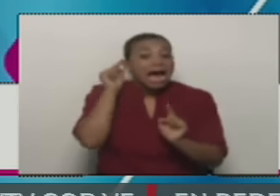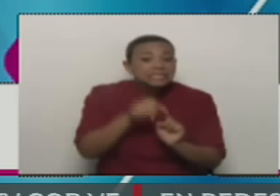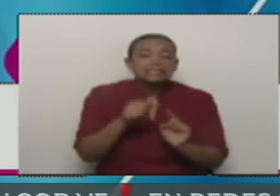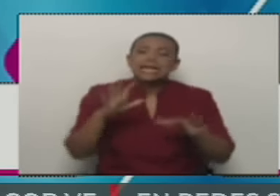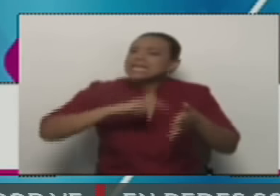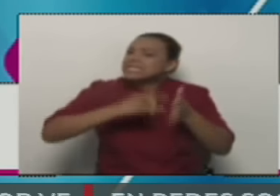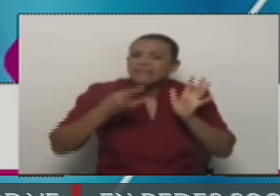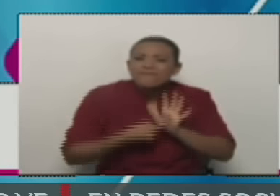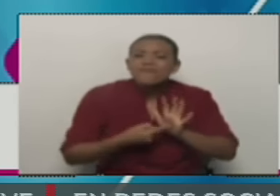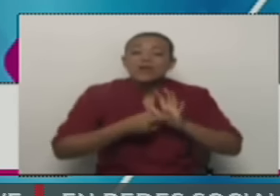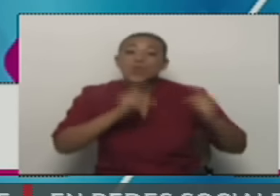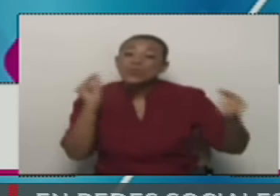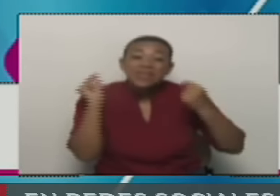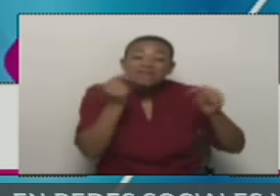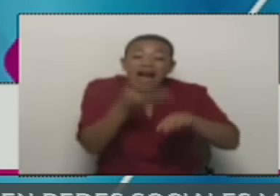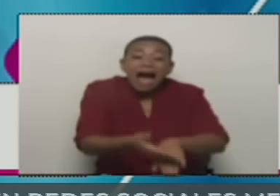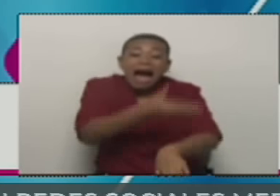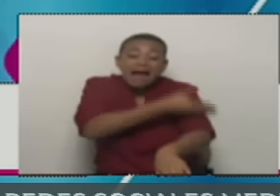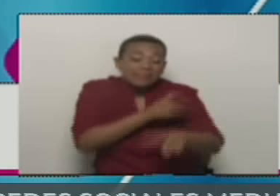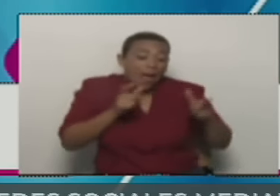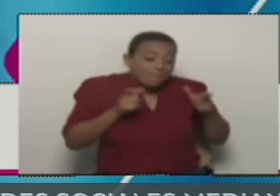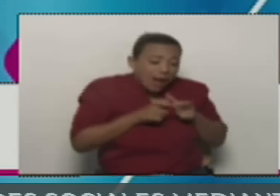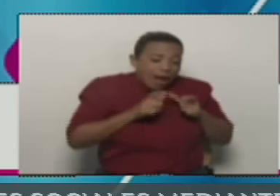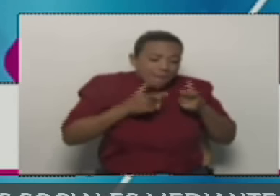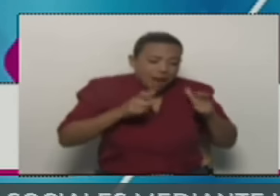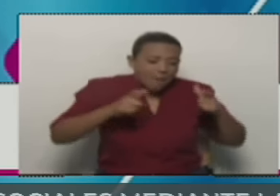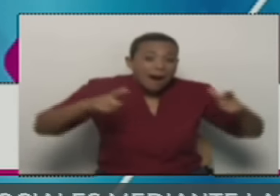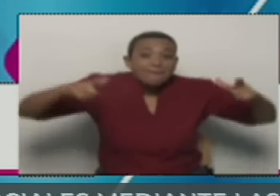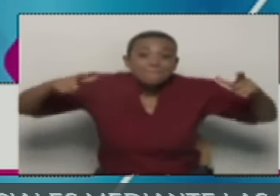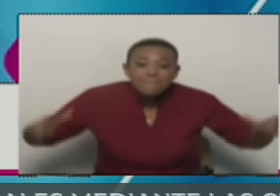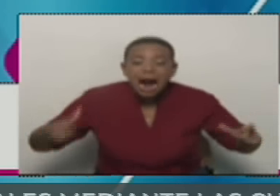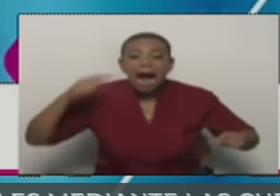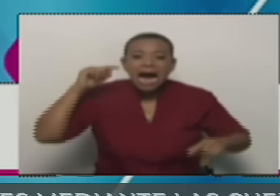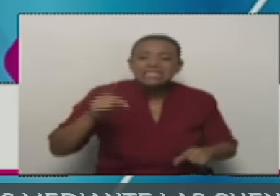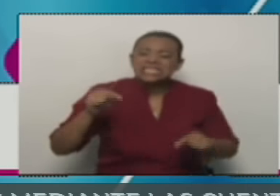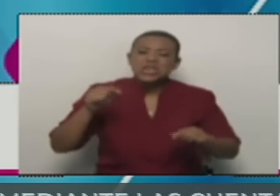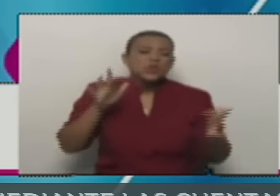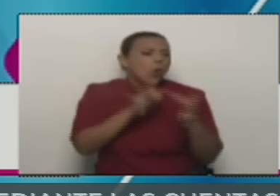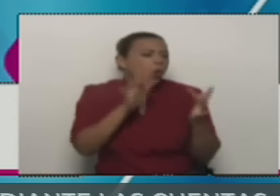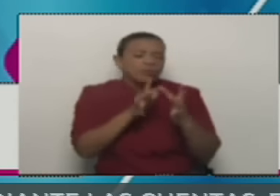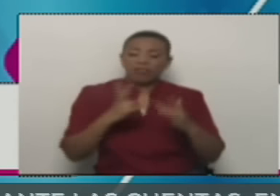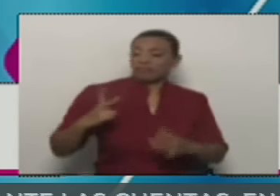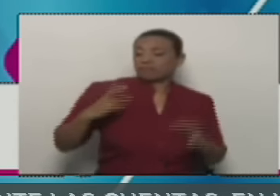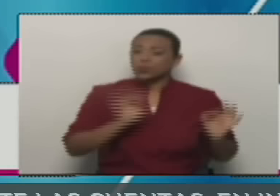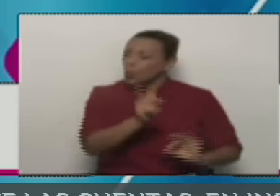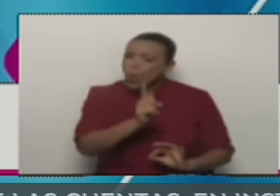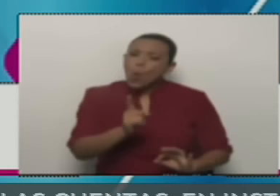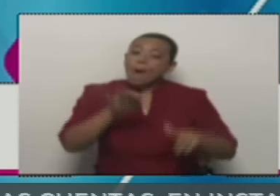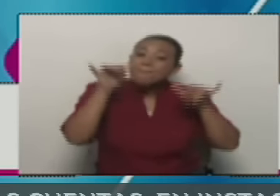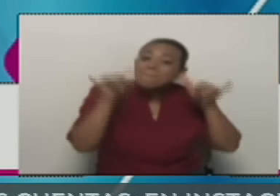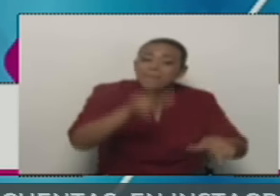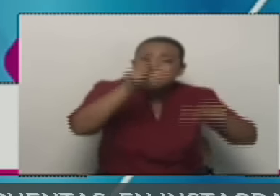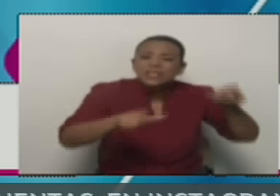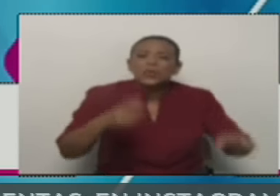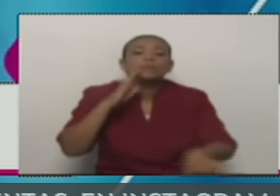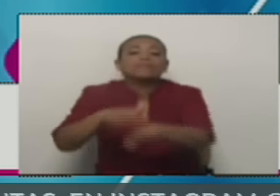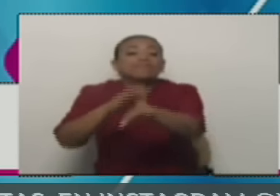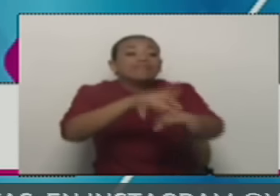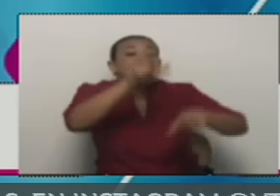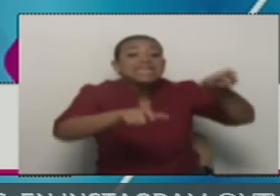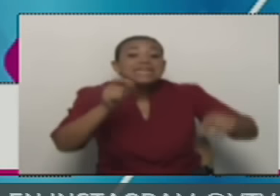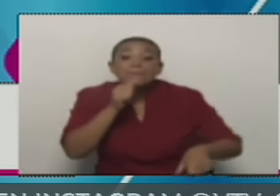decir, que hay un debate amplio de base sin ningún intermediario en todo el territorio nacional. ¿Quiénes están convocados? Están convocados a